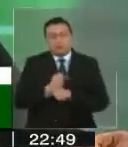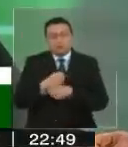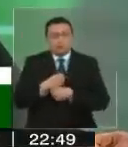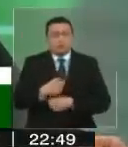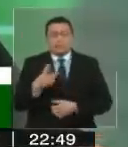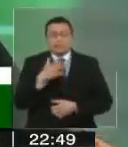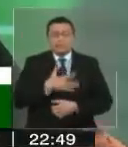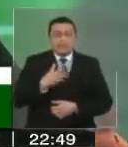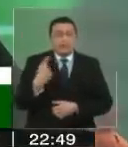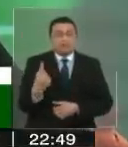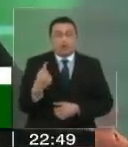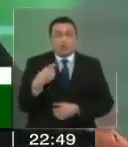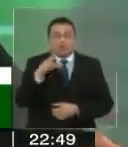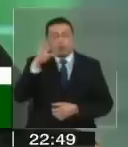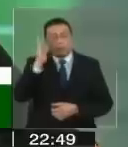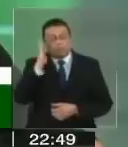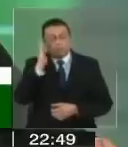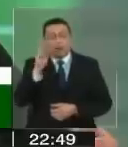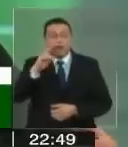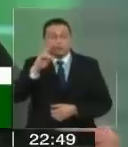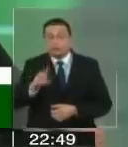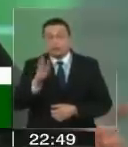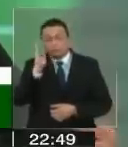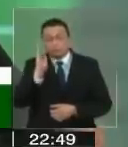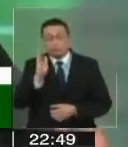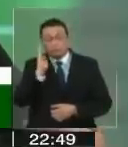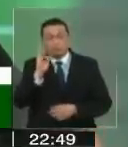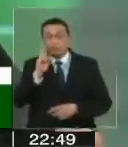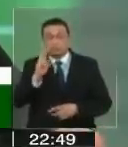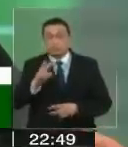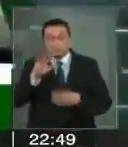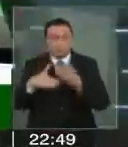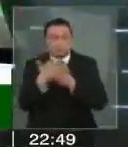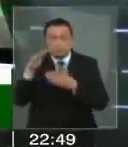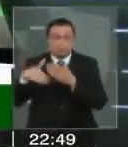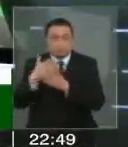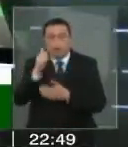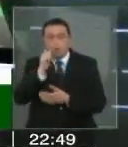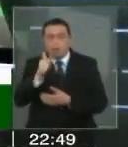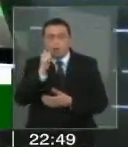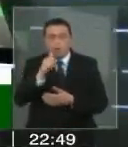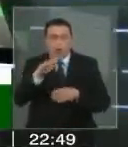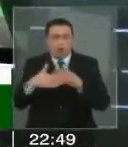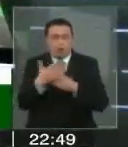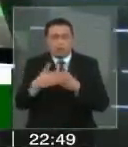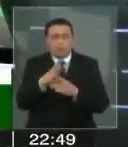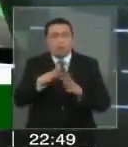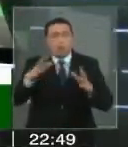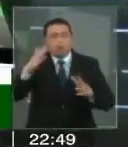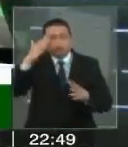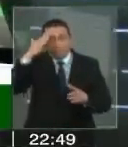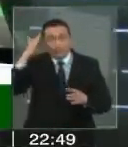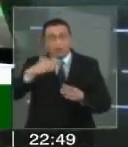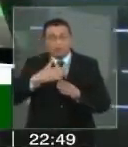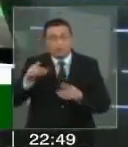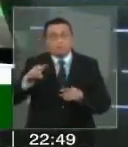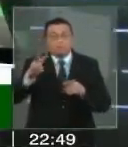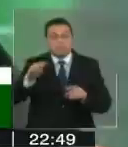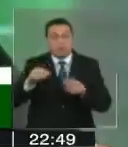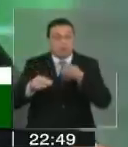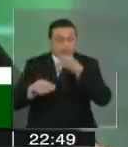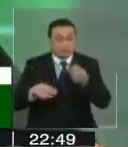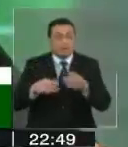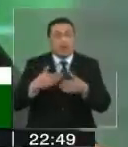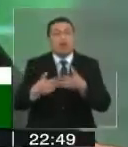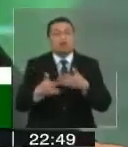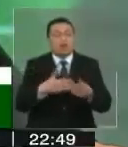sola. No había dormido muchos días. Eso provoca una angustia, ¿no? Se convierte en un problema, ya pasó muchos días. Y esta mamá le dice, dime